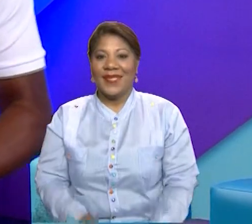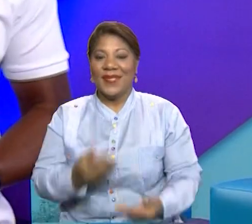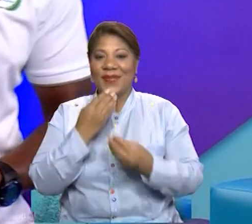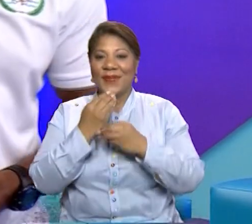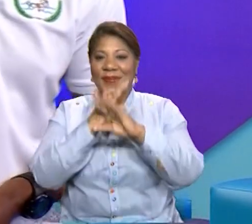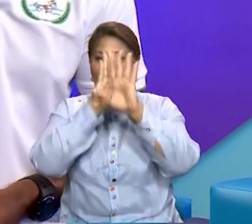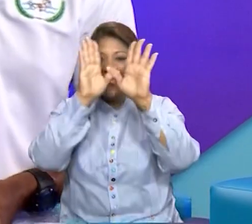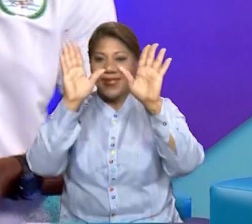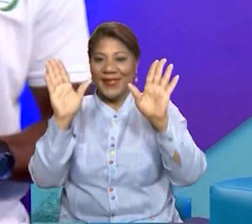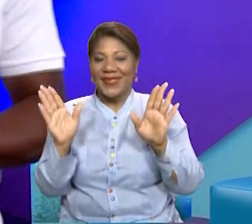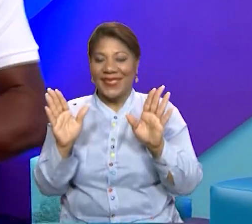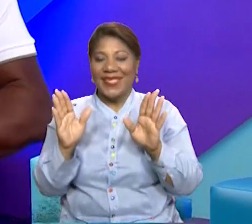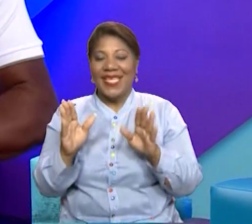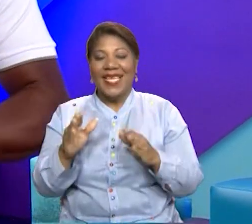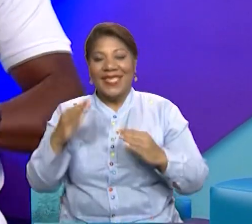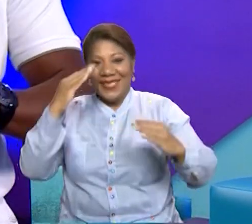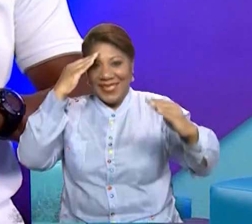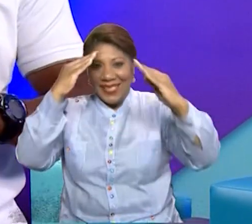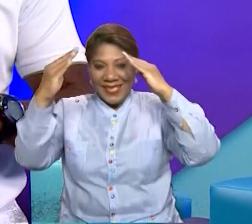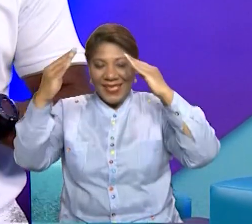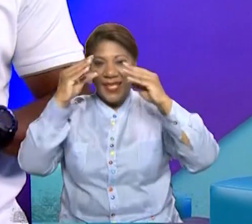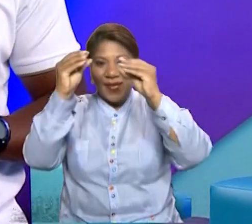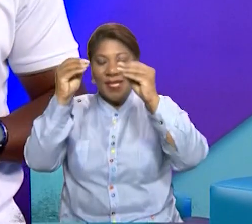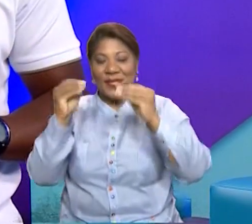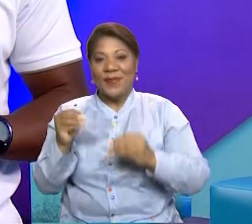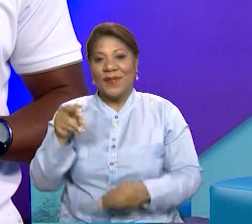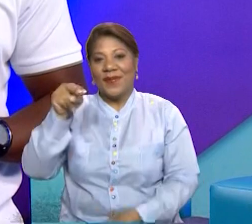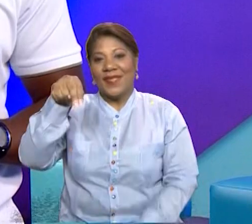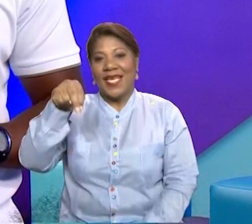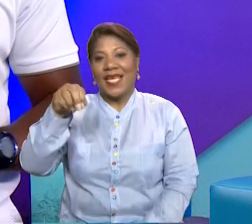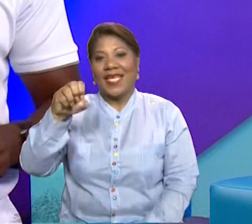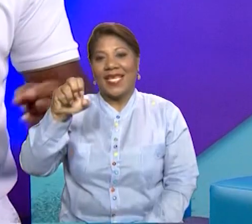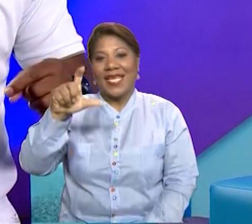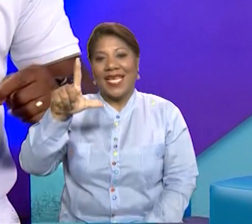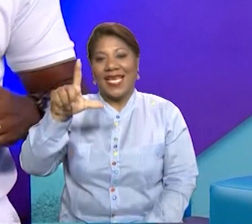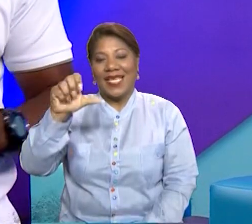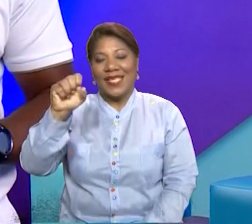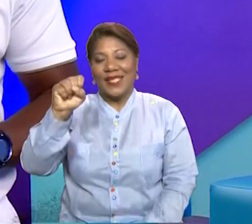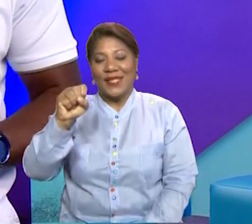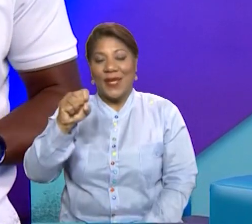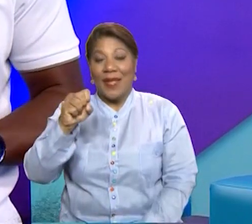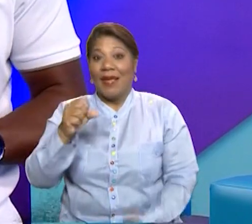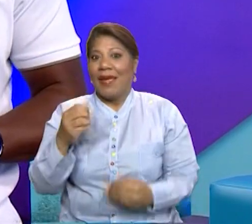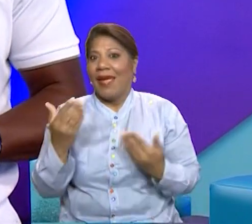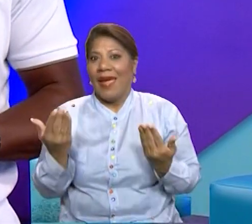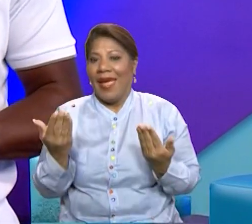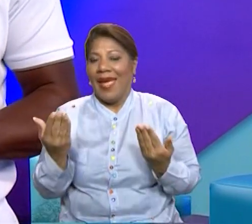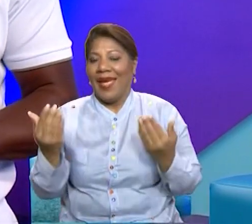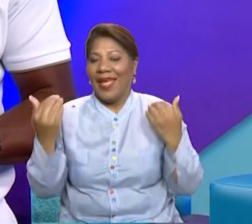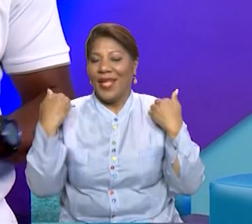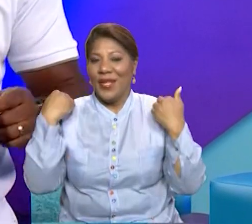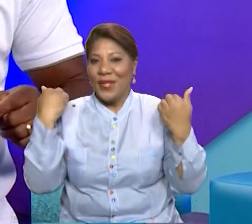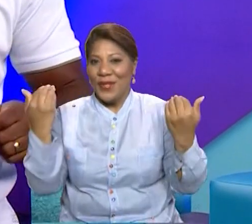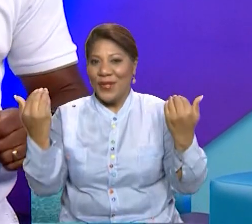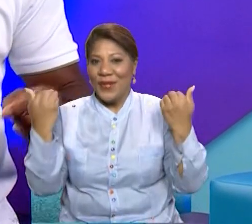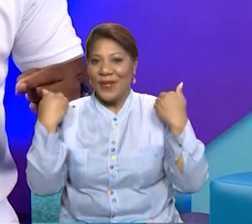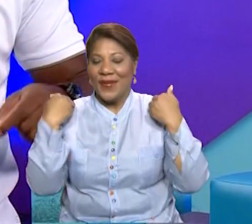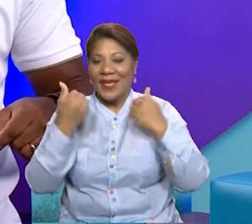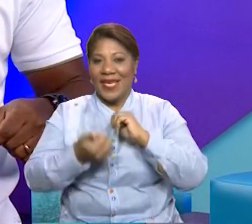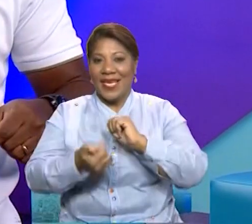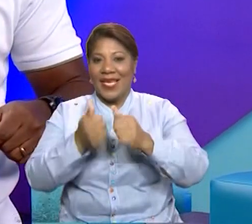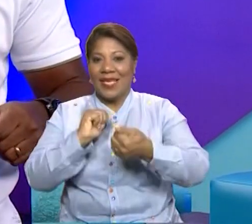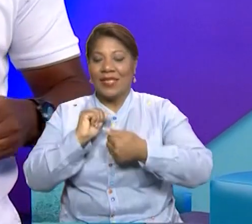Muy buenos días, estudiantes. Les saluda su profesor, Nelson Acosta, de Educación Física. El día de hoy vamos a estar haciendo ejercicios con